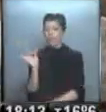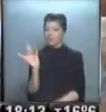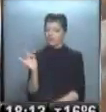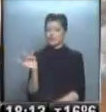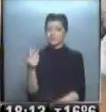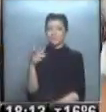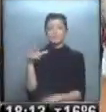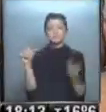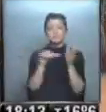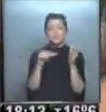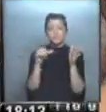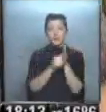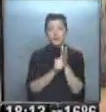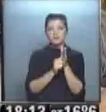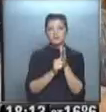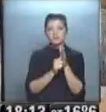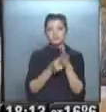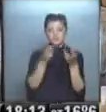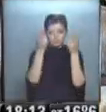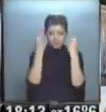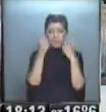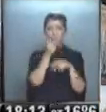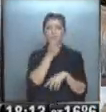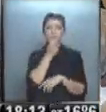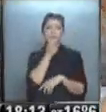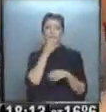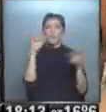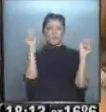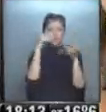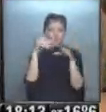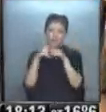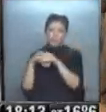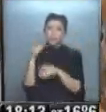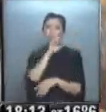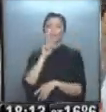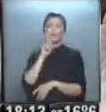país sometido a tantas acechanzas, fondos buitres. Entonces